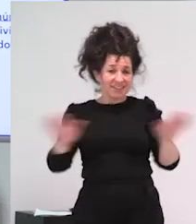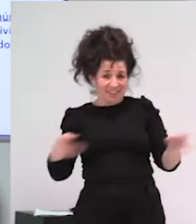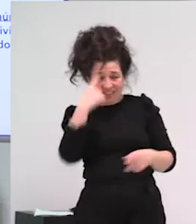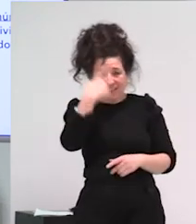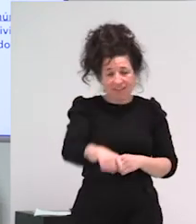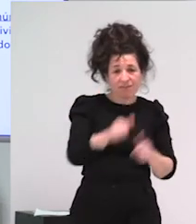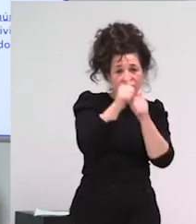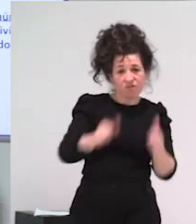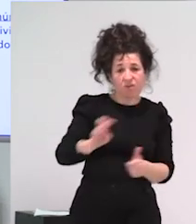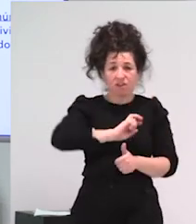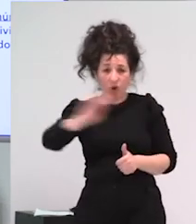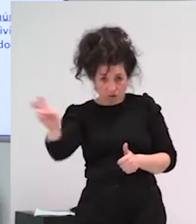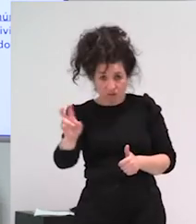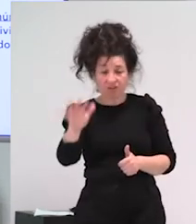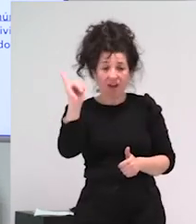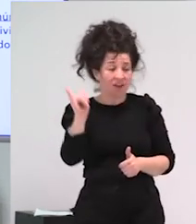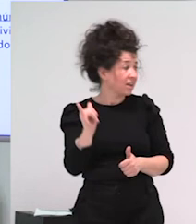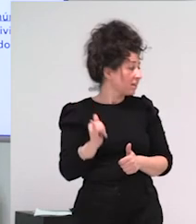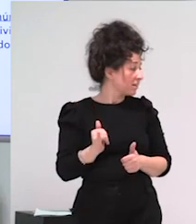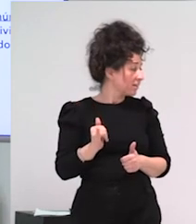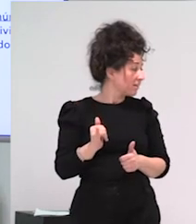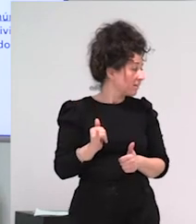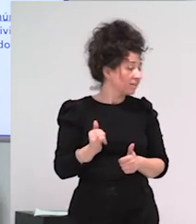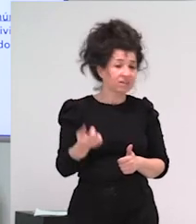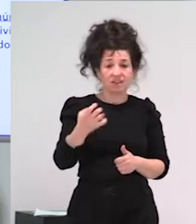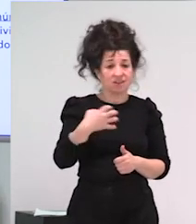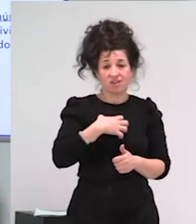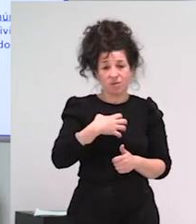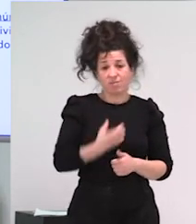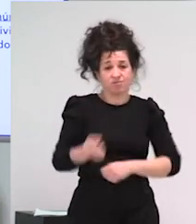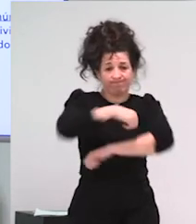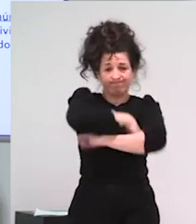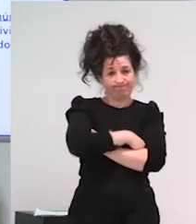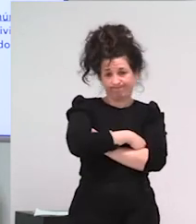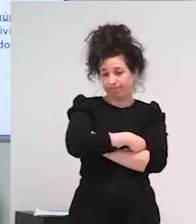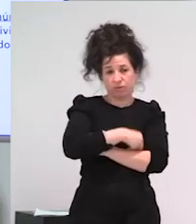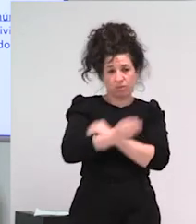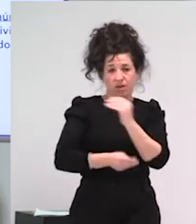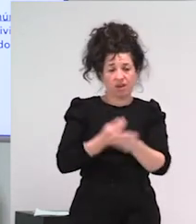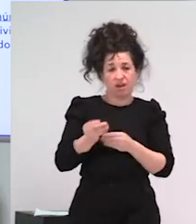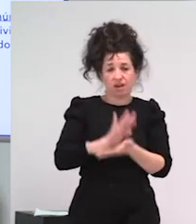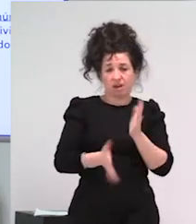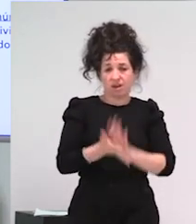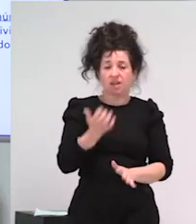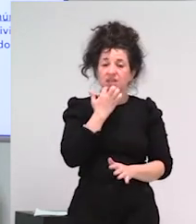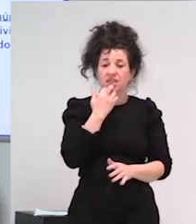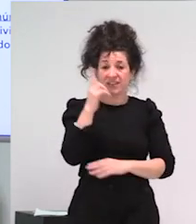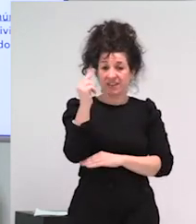que hay otras formas de vivir y que no pensamos quedarnos con los brazos cruzados, y que si Fridays aparece en un momento,